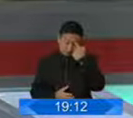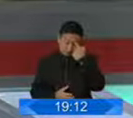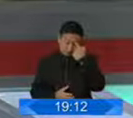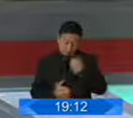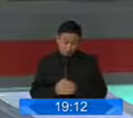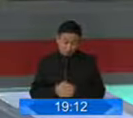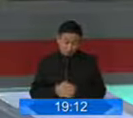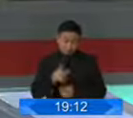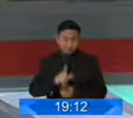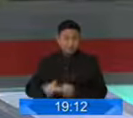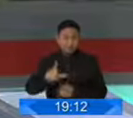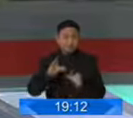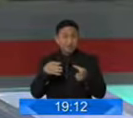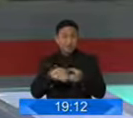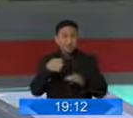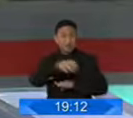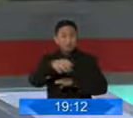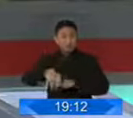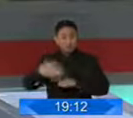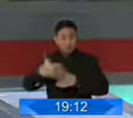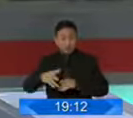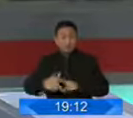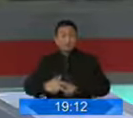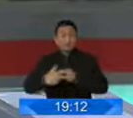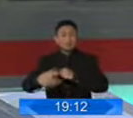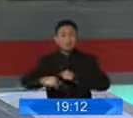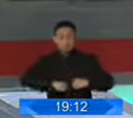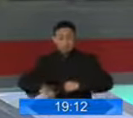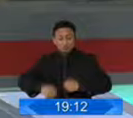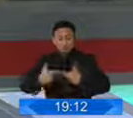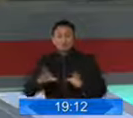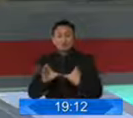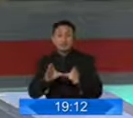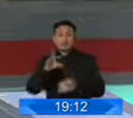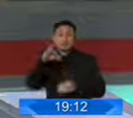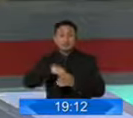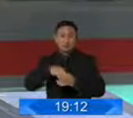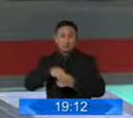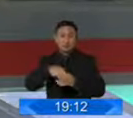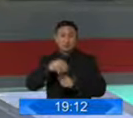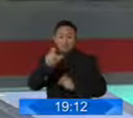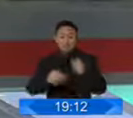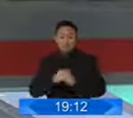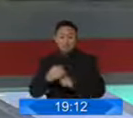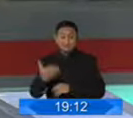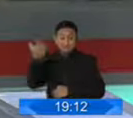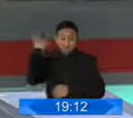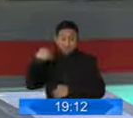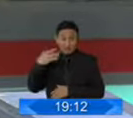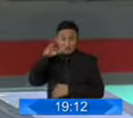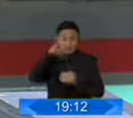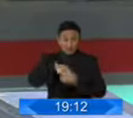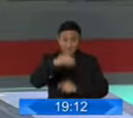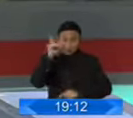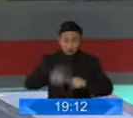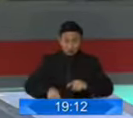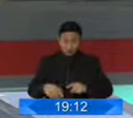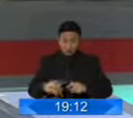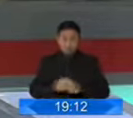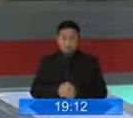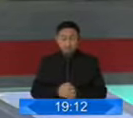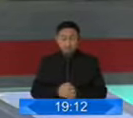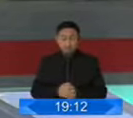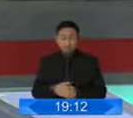Desde este lunes, las delegaciones provinciales iniciaron el trámite para la entrega de los certificados de votación para quienes no asistieron a sufragar en las pasadas